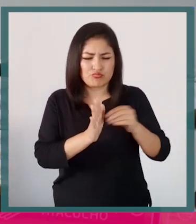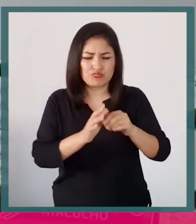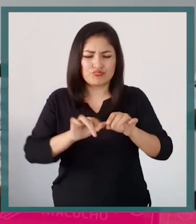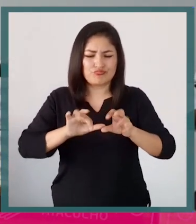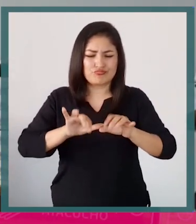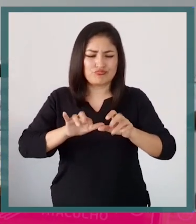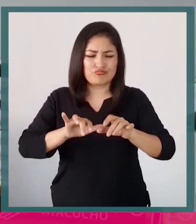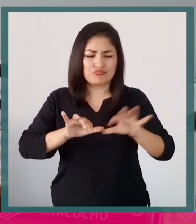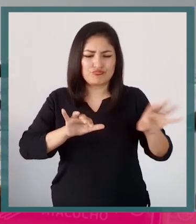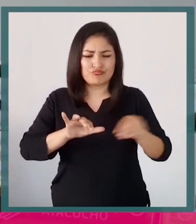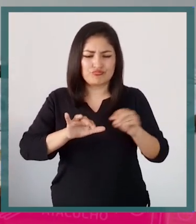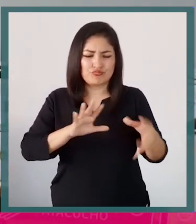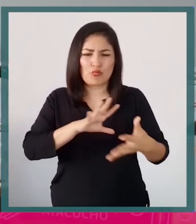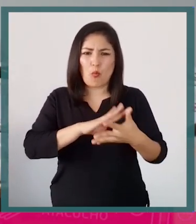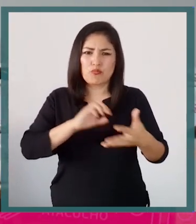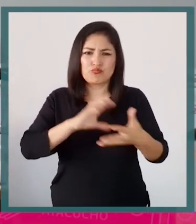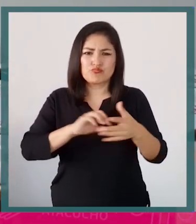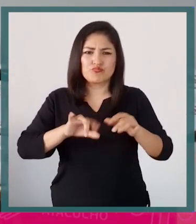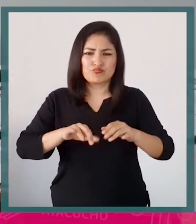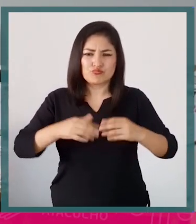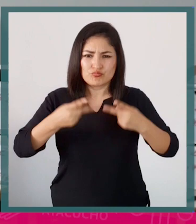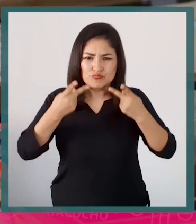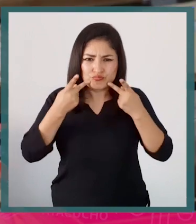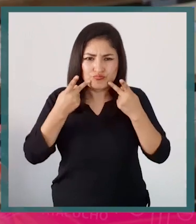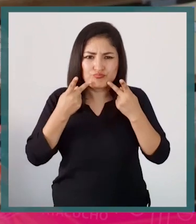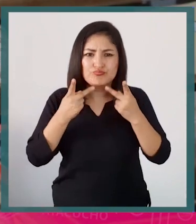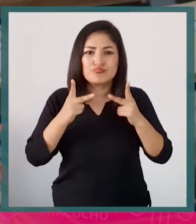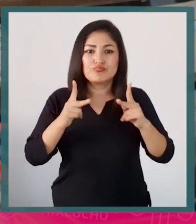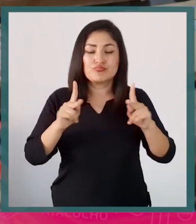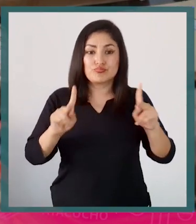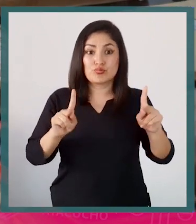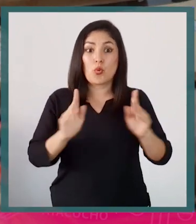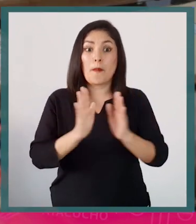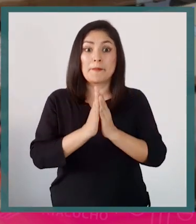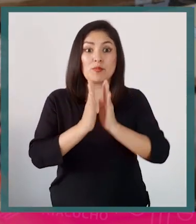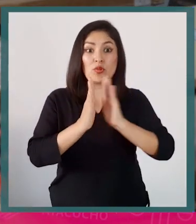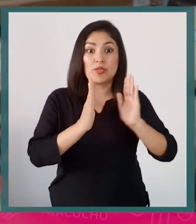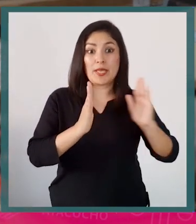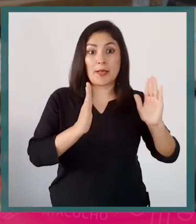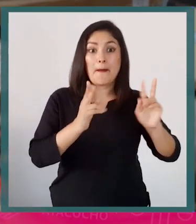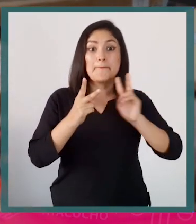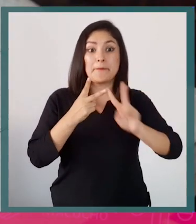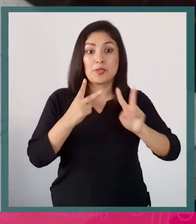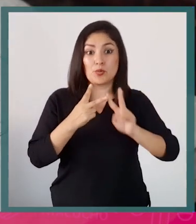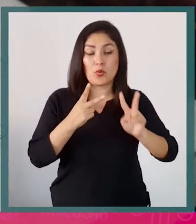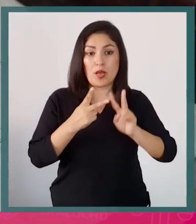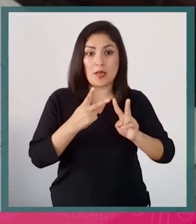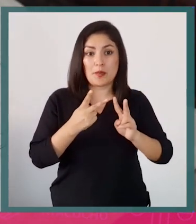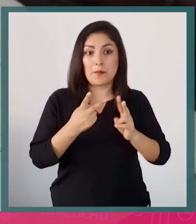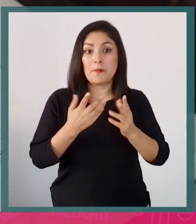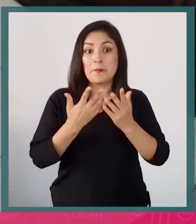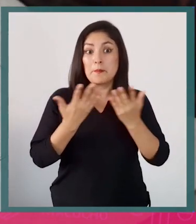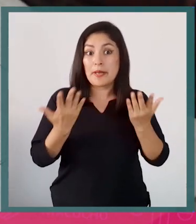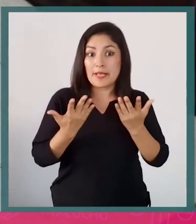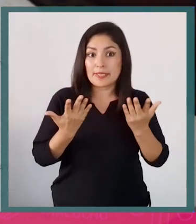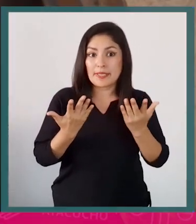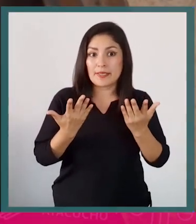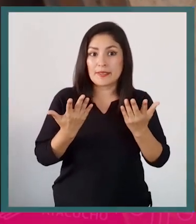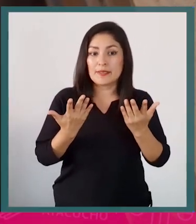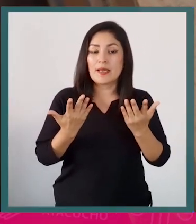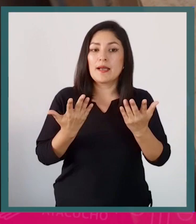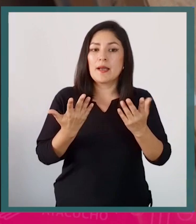Y esta digitalización va a llegar a que hagamos una biblioteca de Basadre virtual. Entonces, eso va a ser como un